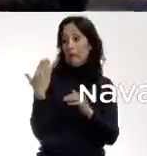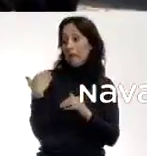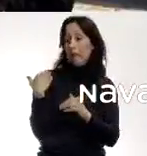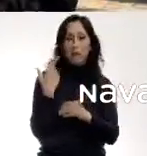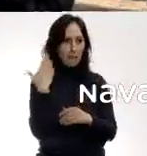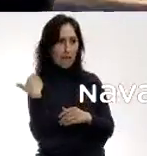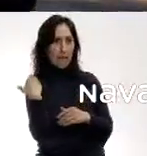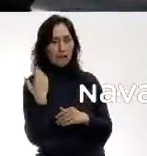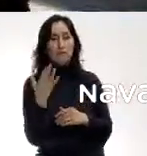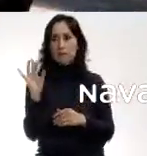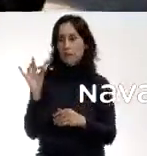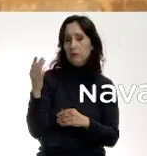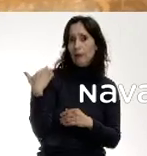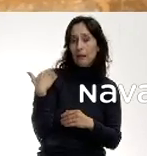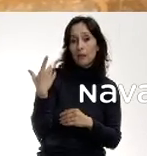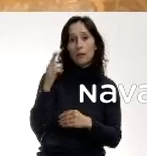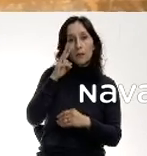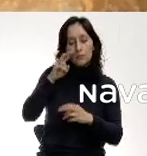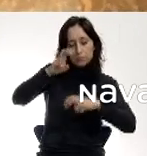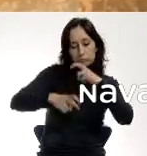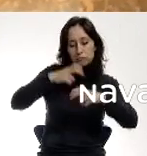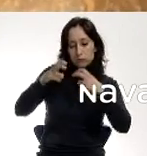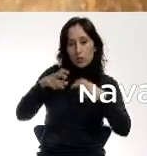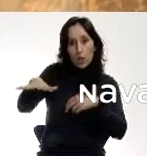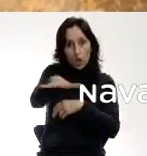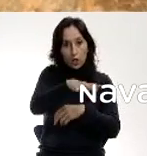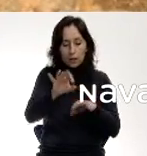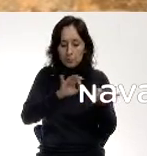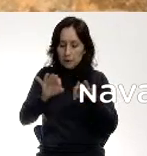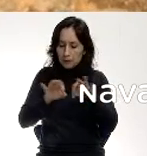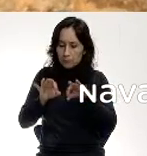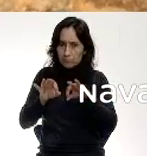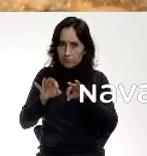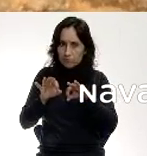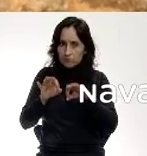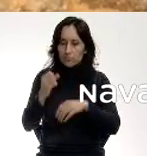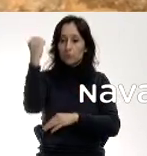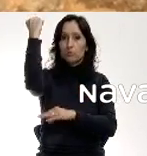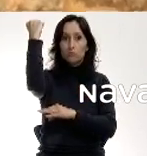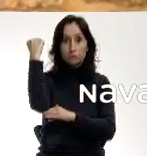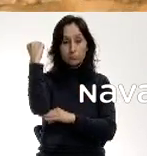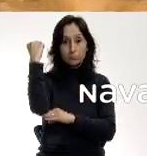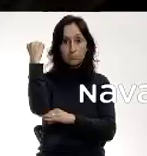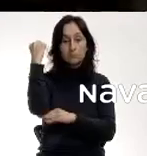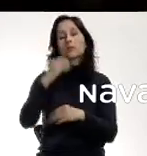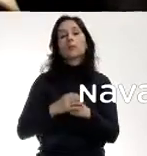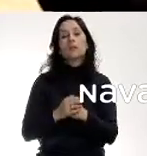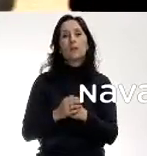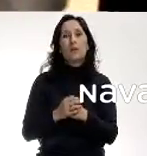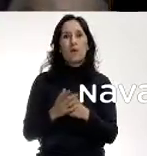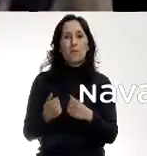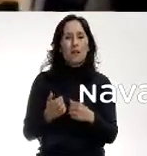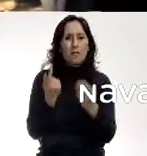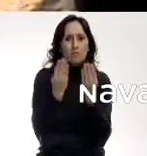años, bueno, pues resulta que empezaron a acondicionar la zona y salió, al lado del donjón, salió más